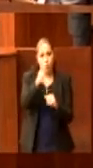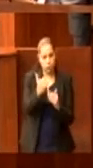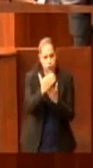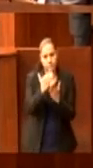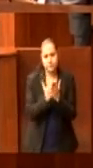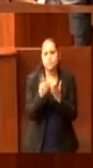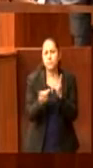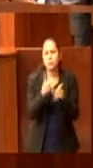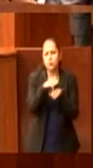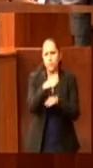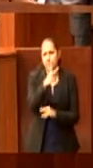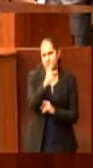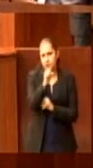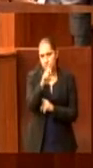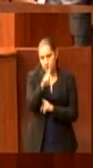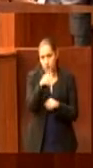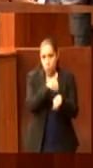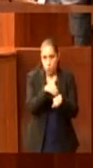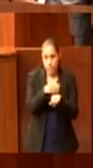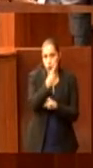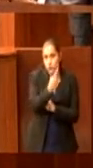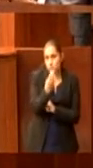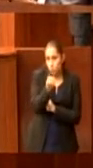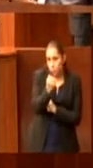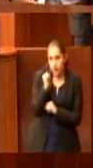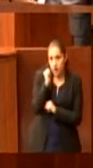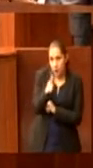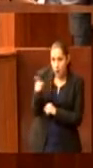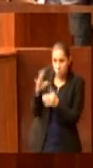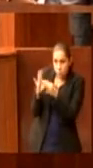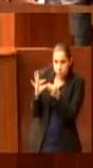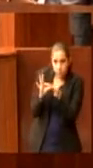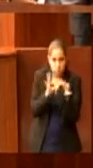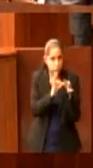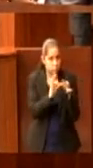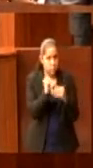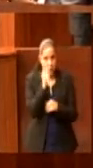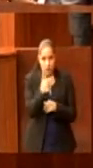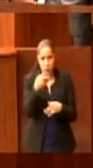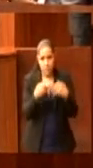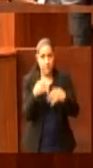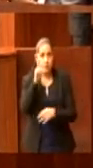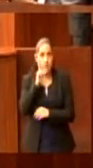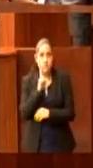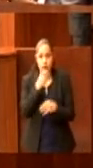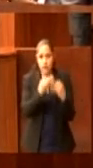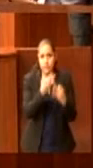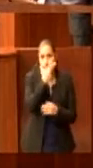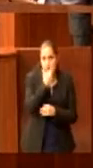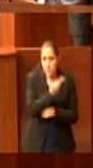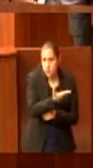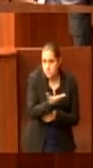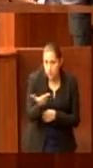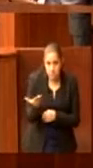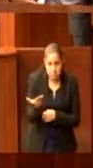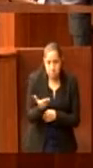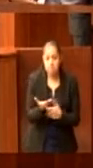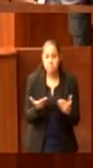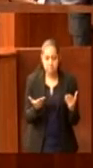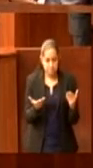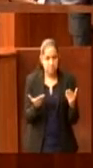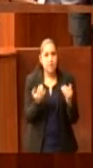distrital 109 algún comentario magistrada magistrado bueno al igual que en